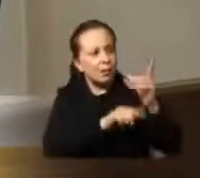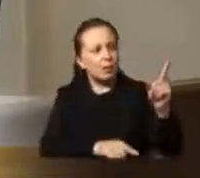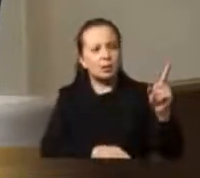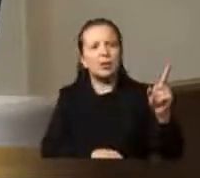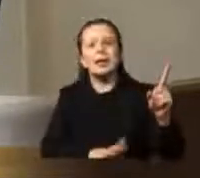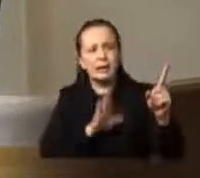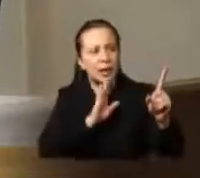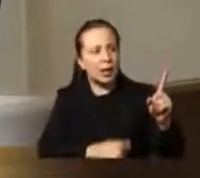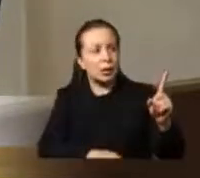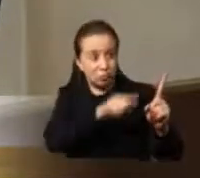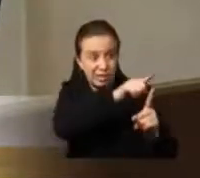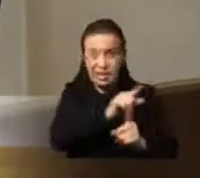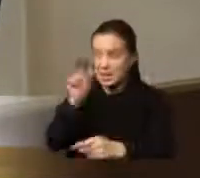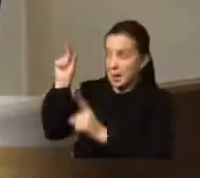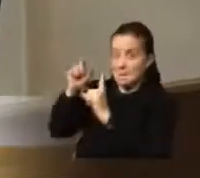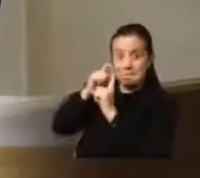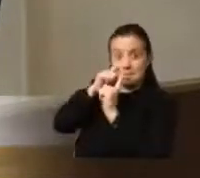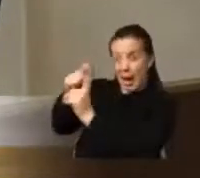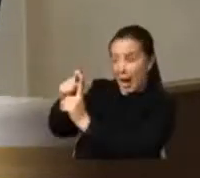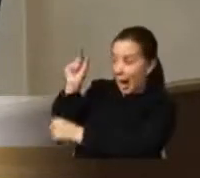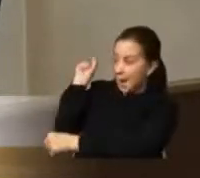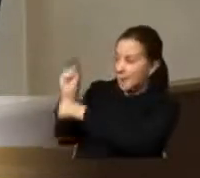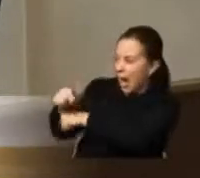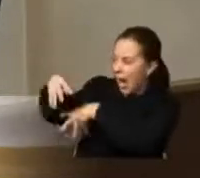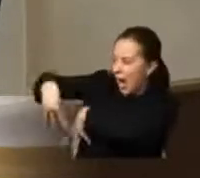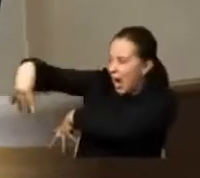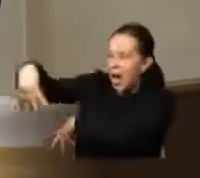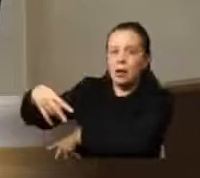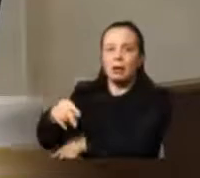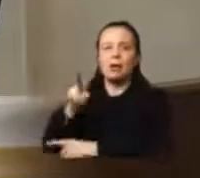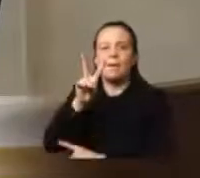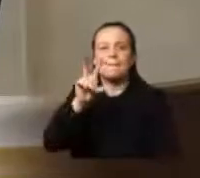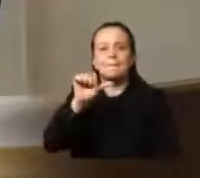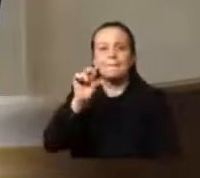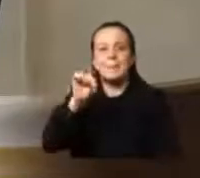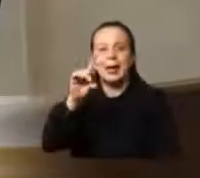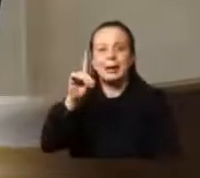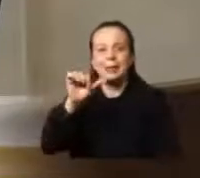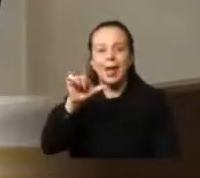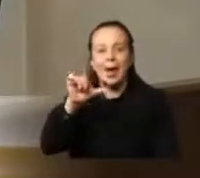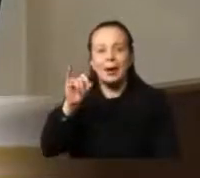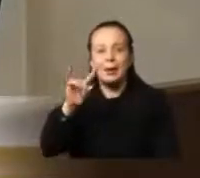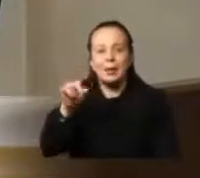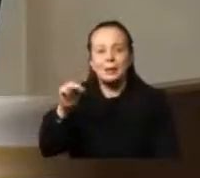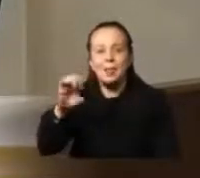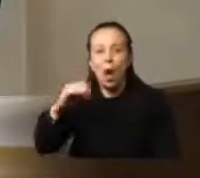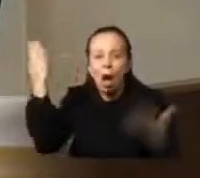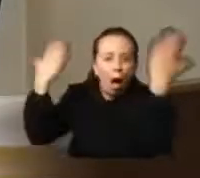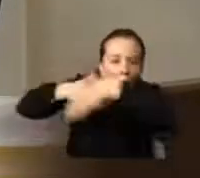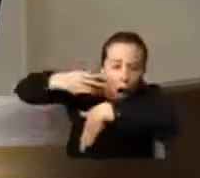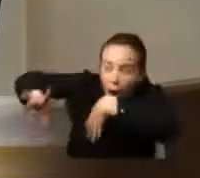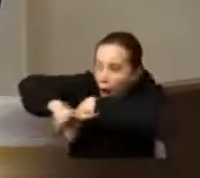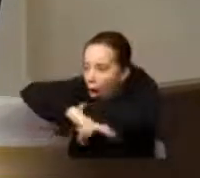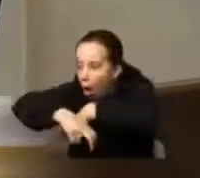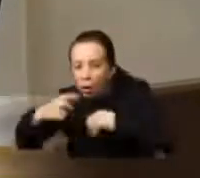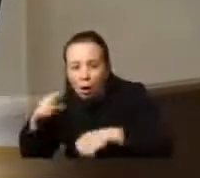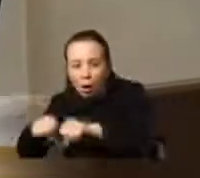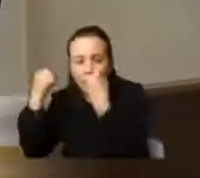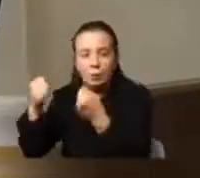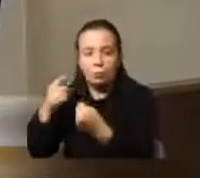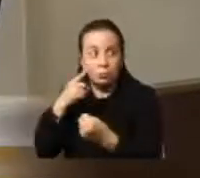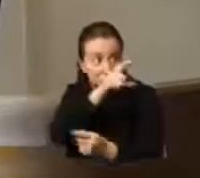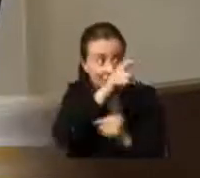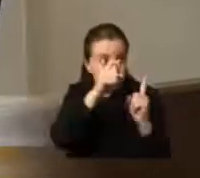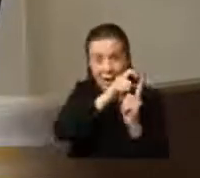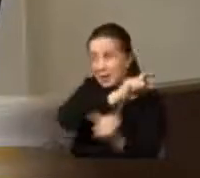señale como vandalismo las movilizaciones y las protestas, porque aún, señor ministro, ese